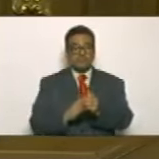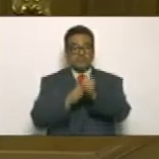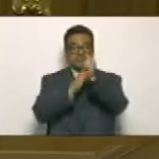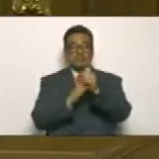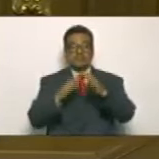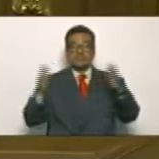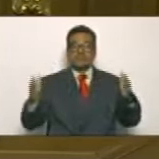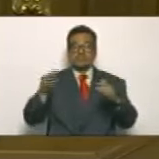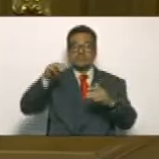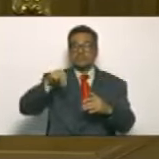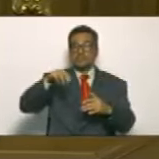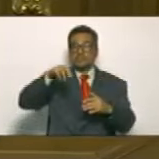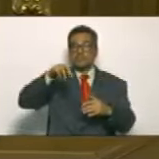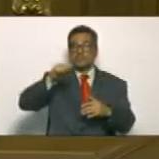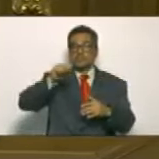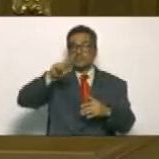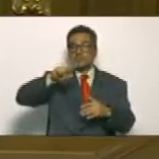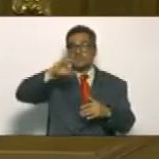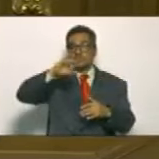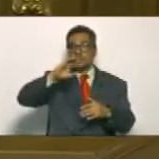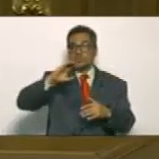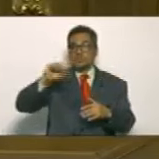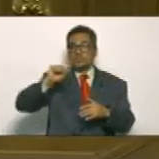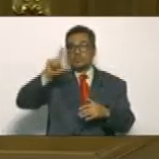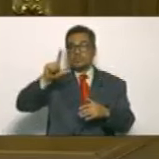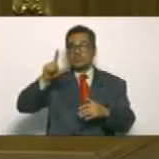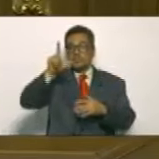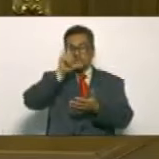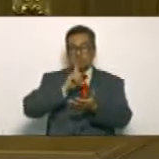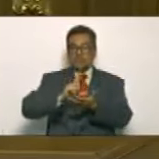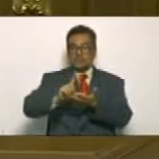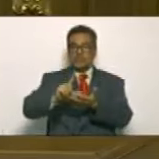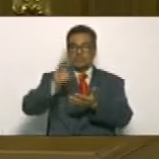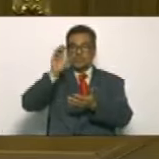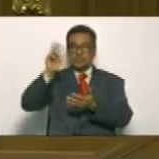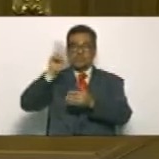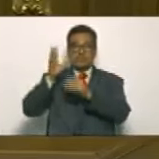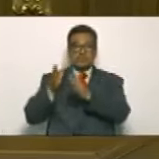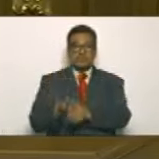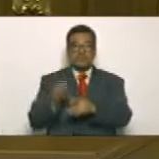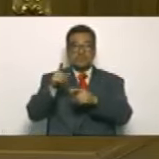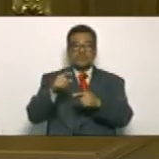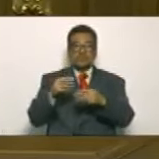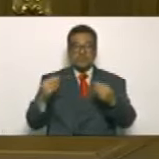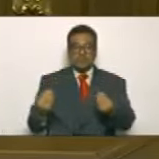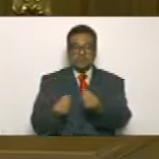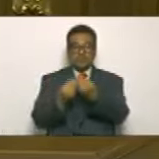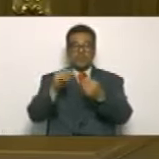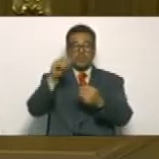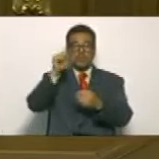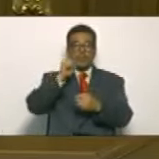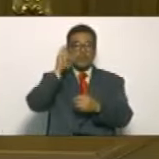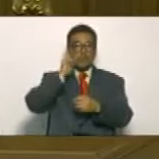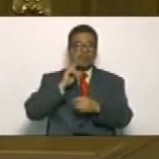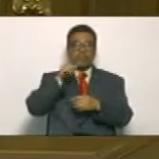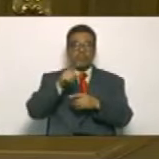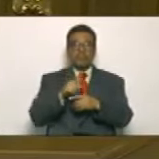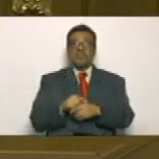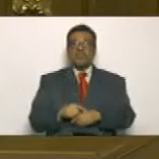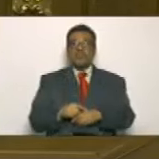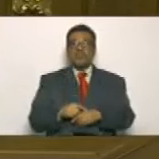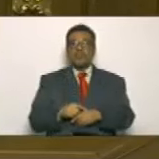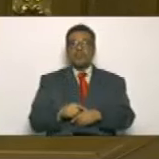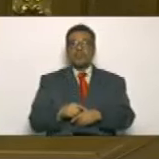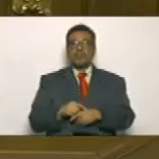gran mariscal de Ayacucho, leal patriota a El Libertador Simón Bolívar y a la causa